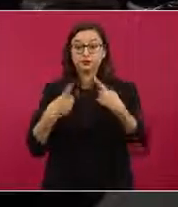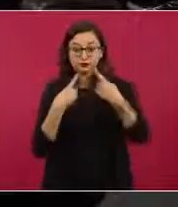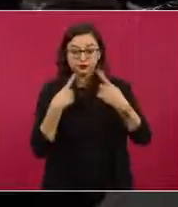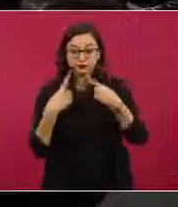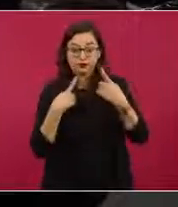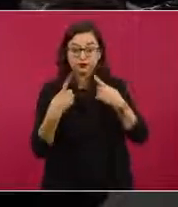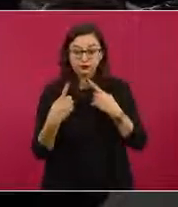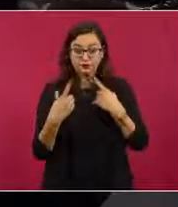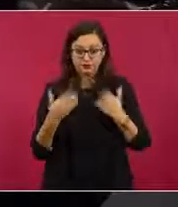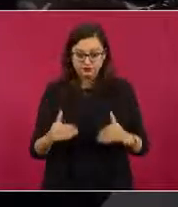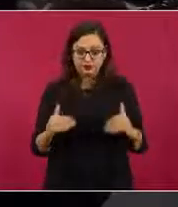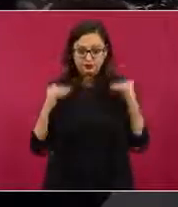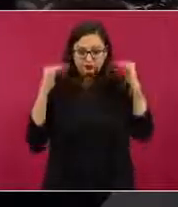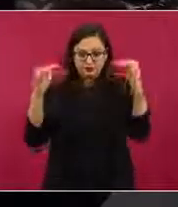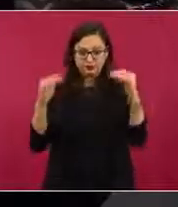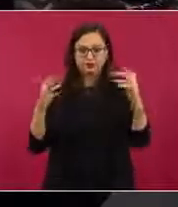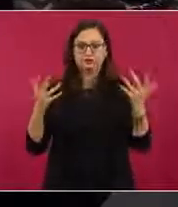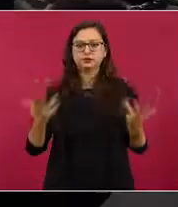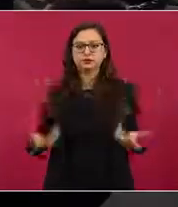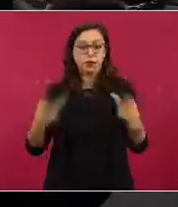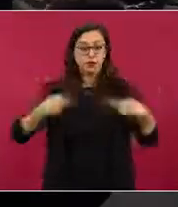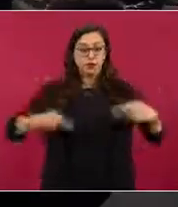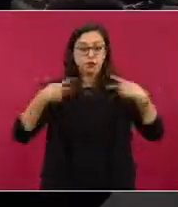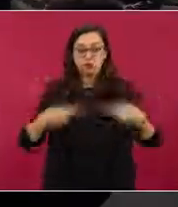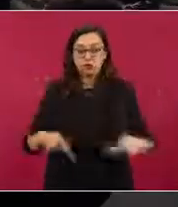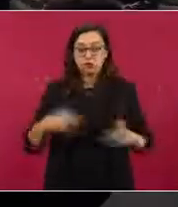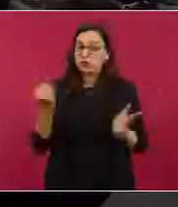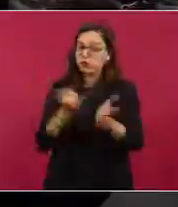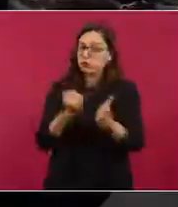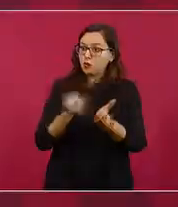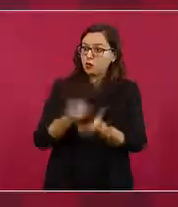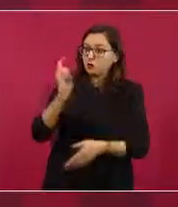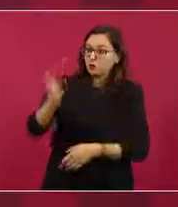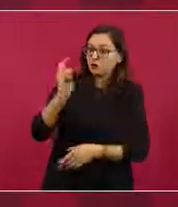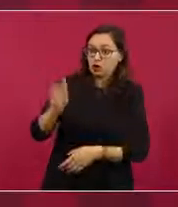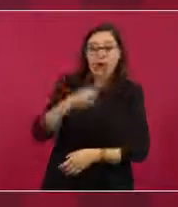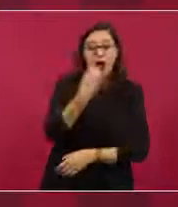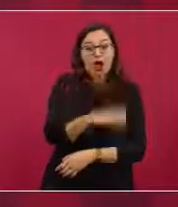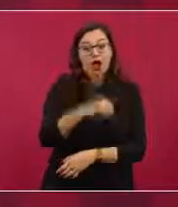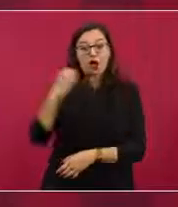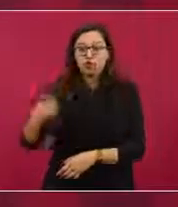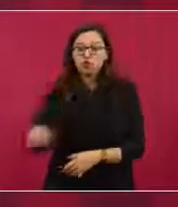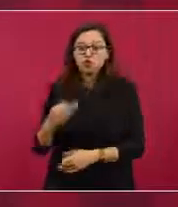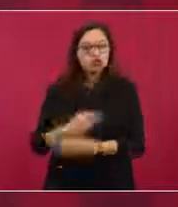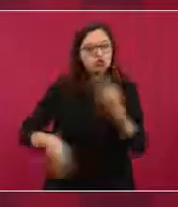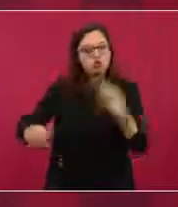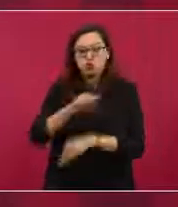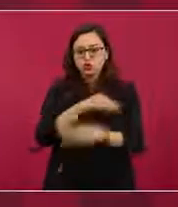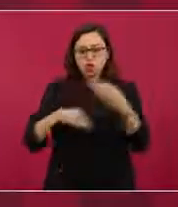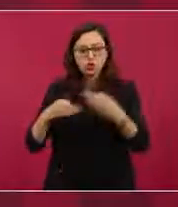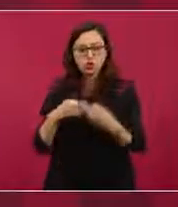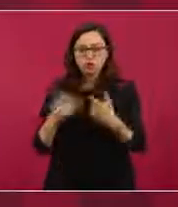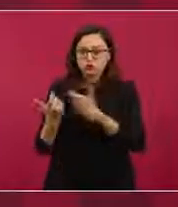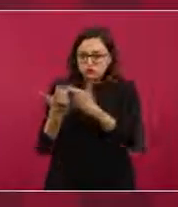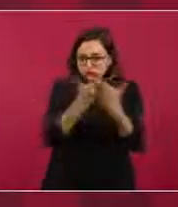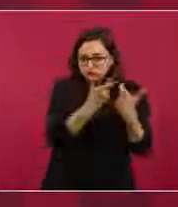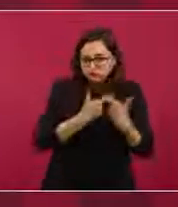Claro que todos los ciudadanos estamos obligados a pagar impuestos, mejor dicho, a contribuir.